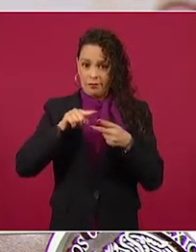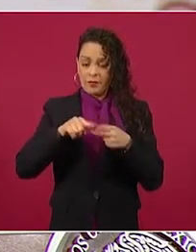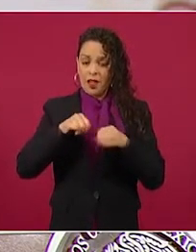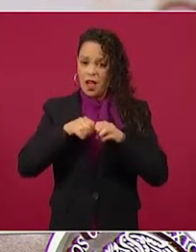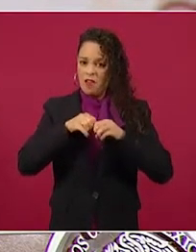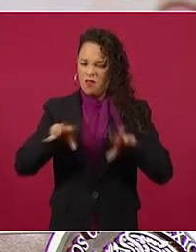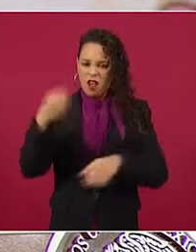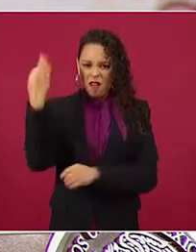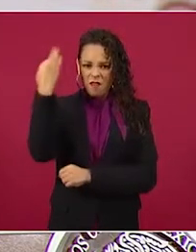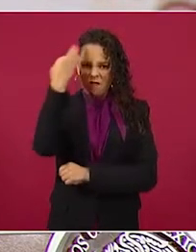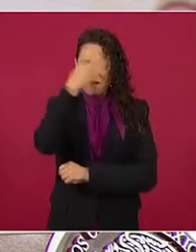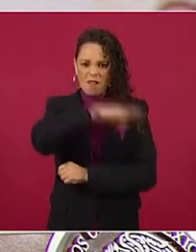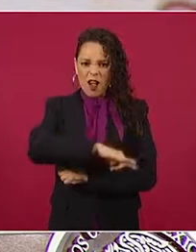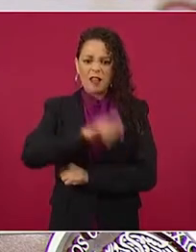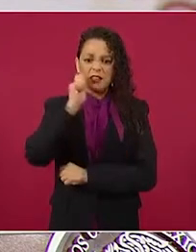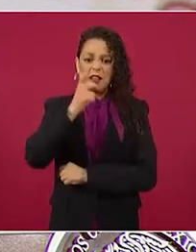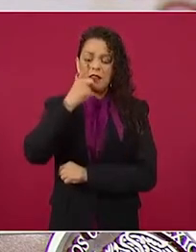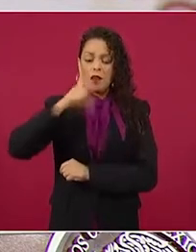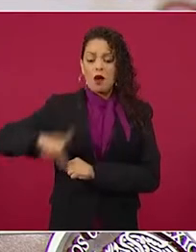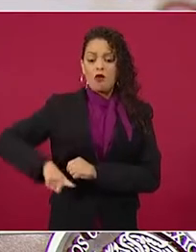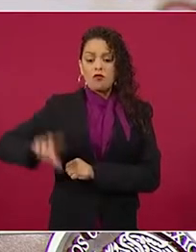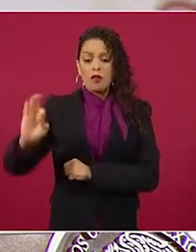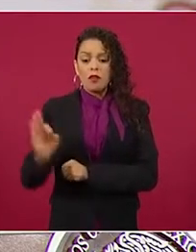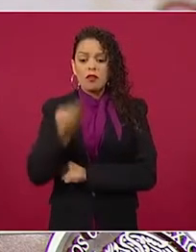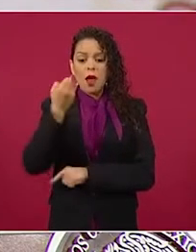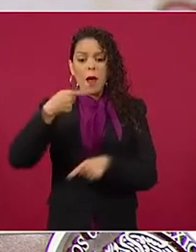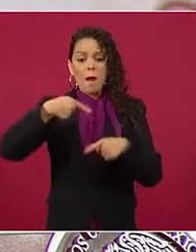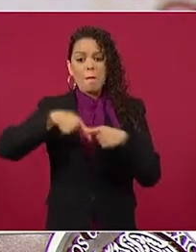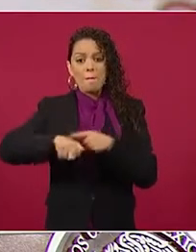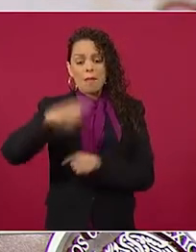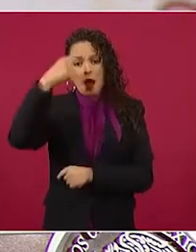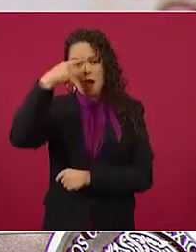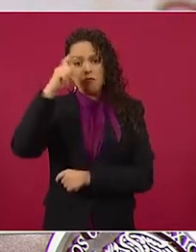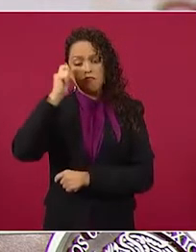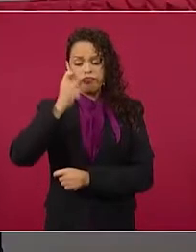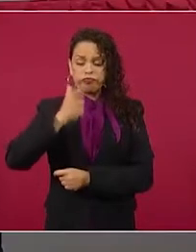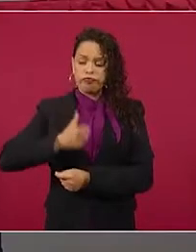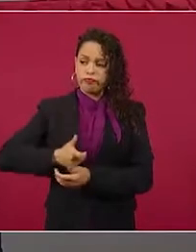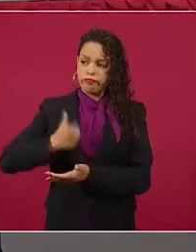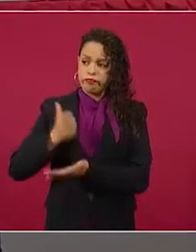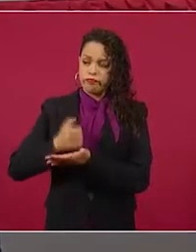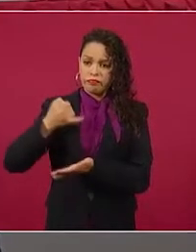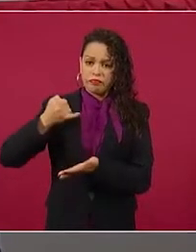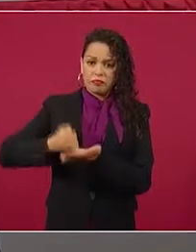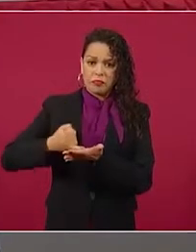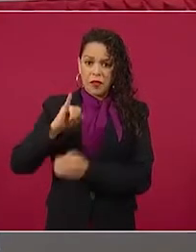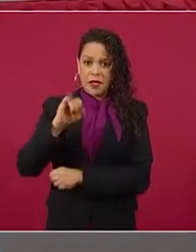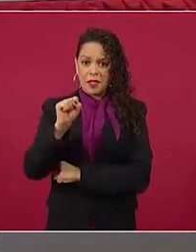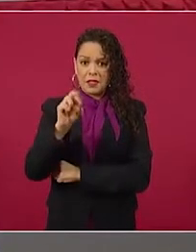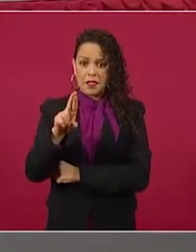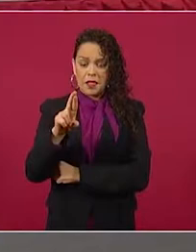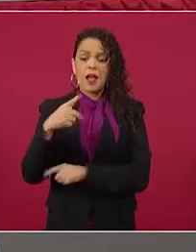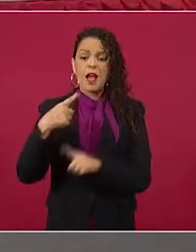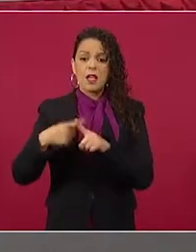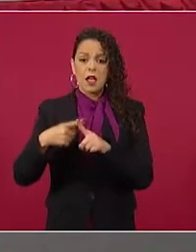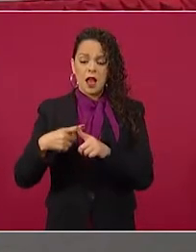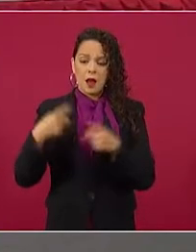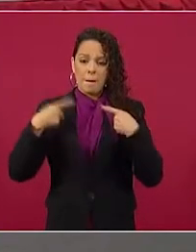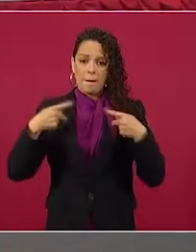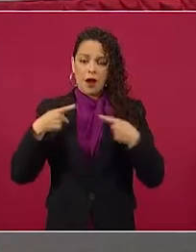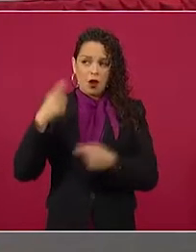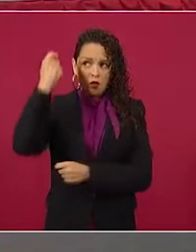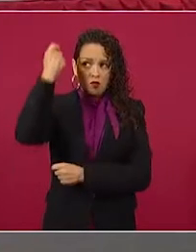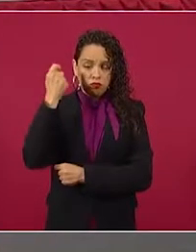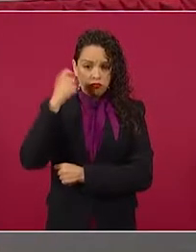el gobierno federal comenzaría a cobrar el impuesto sobre la renta a los pensionados y